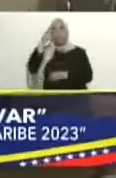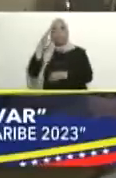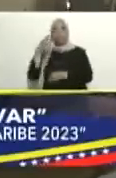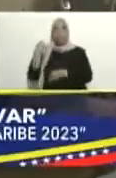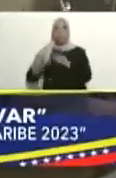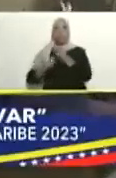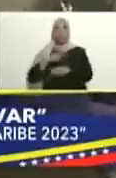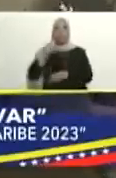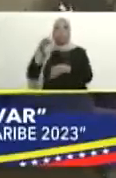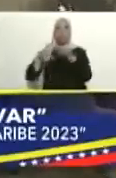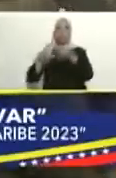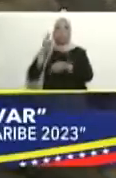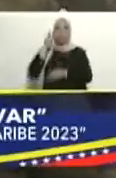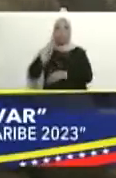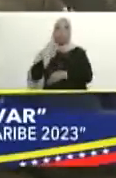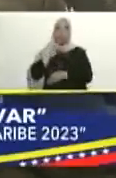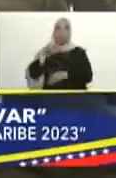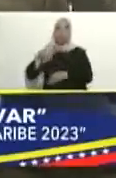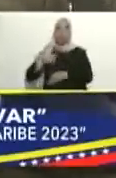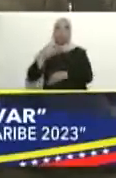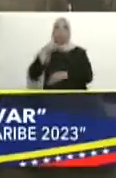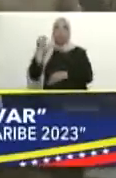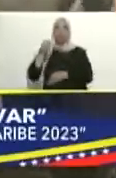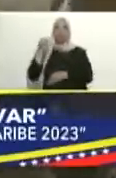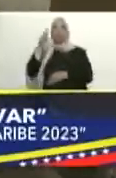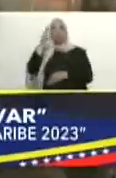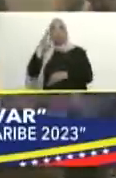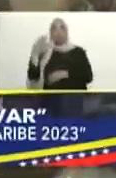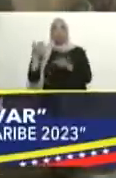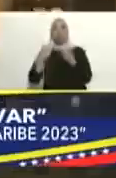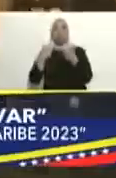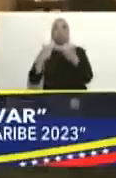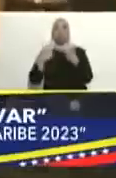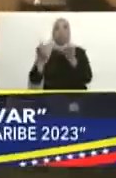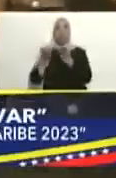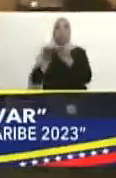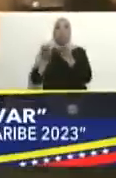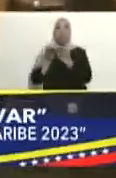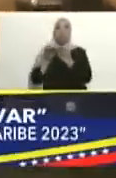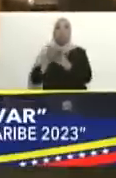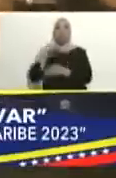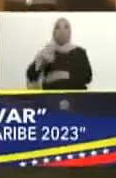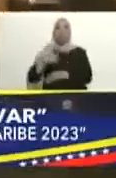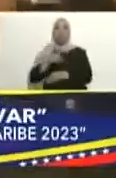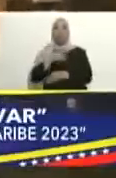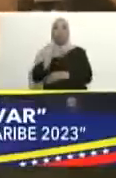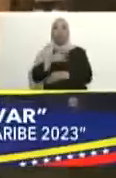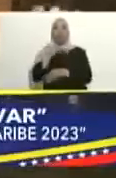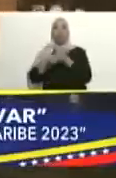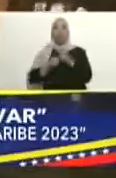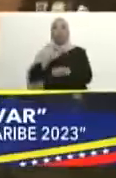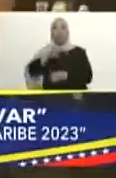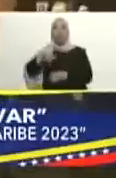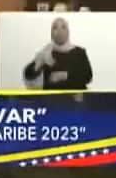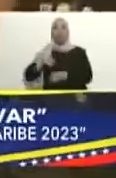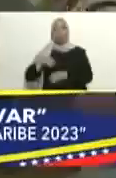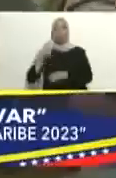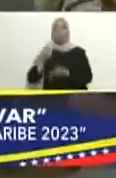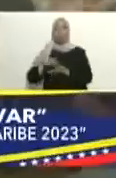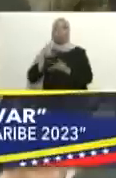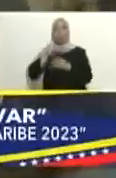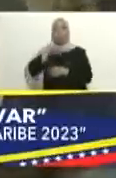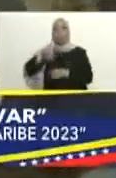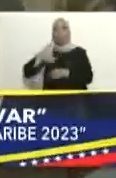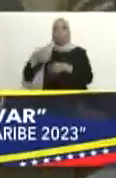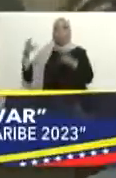está aquí en el buque Simón Bolívar, de esta juventud militar que se forja en las academias. Nos sentimos orgullosos de ustedes. Ustedes son